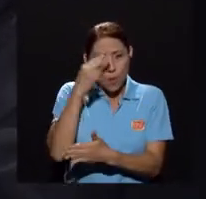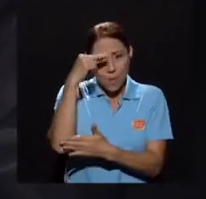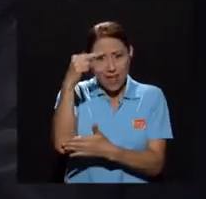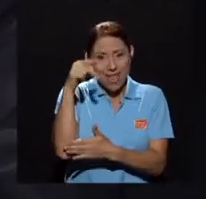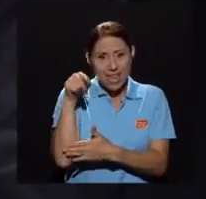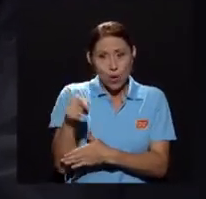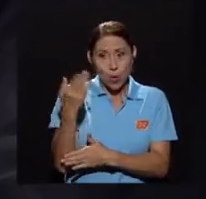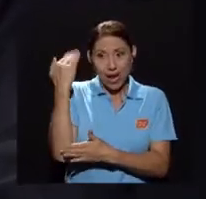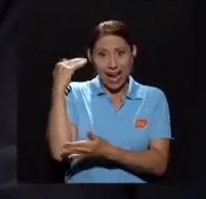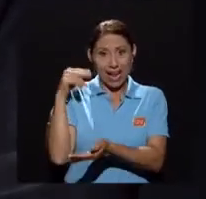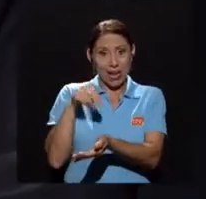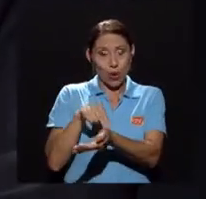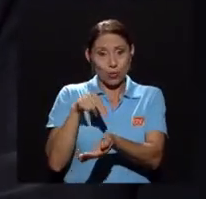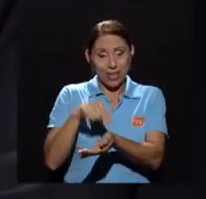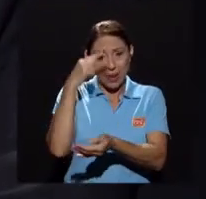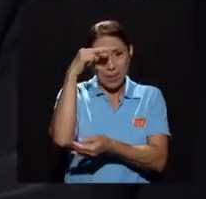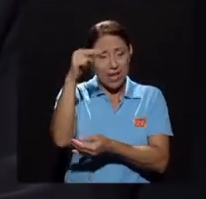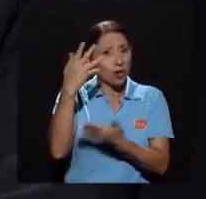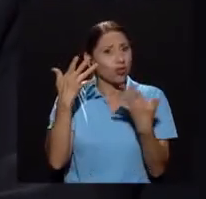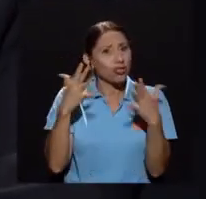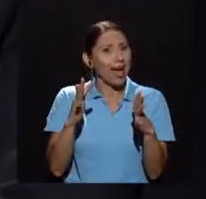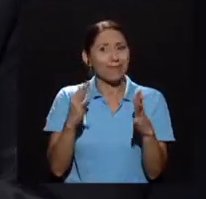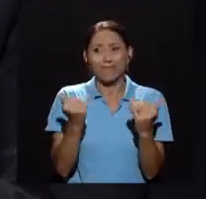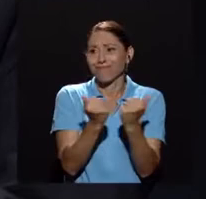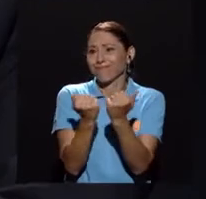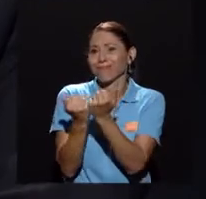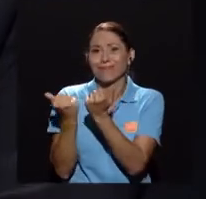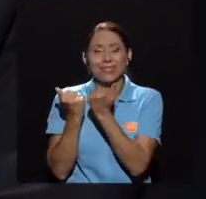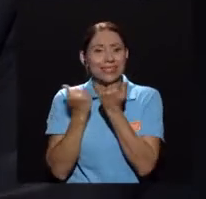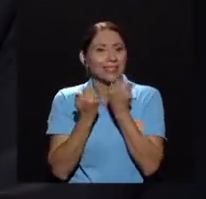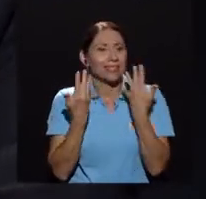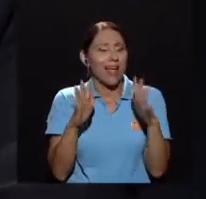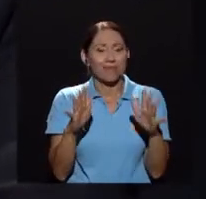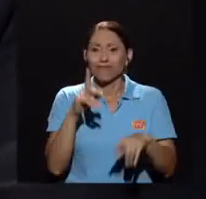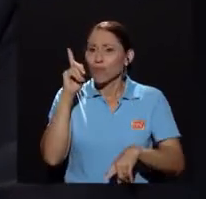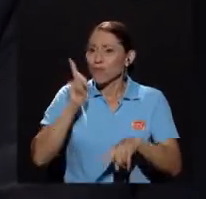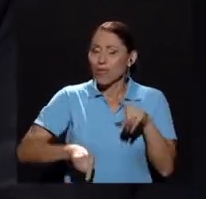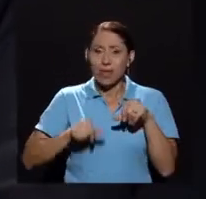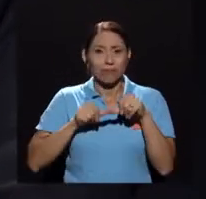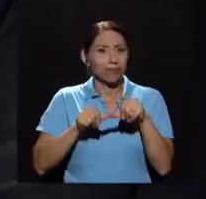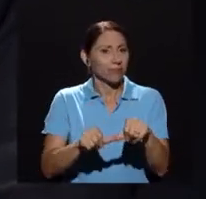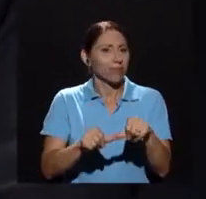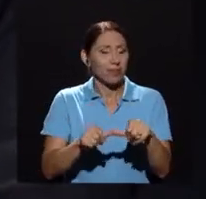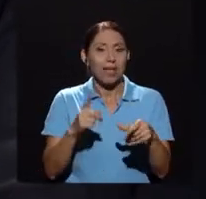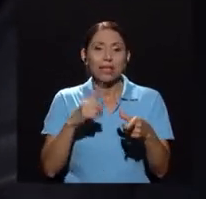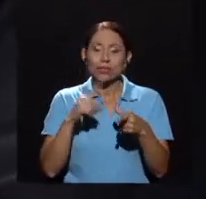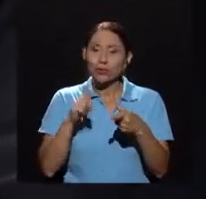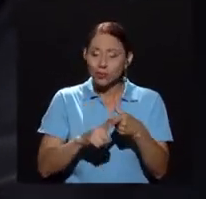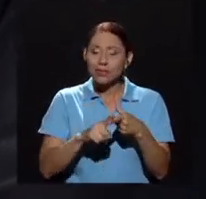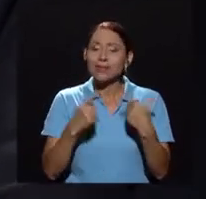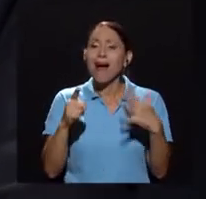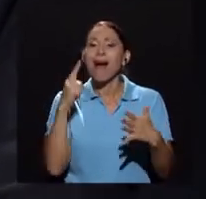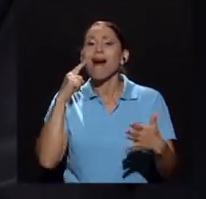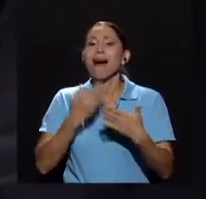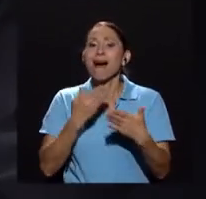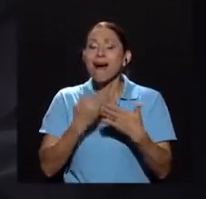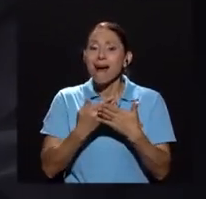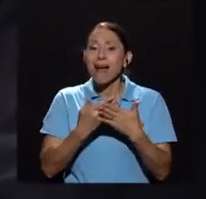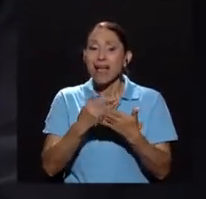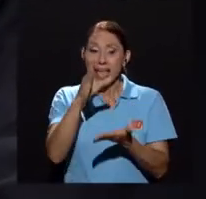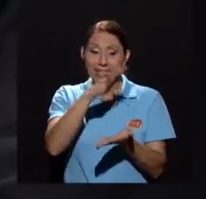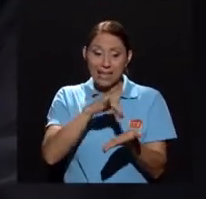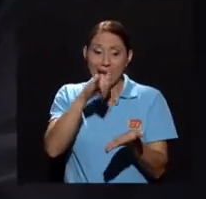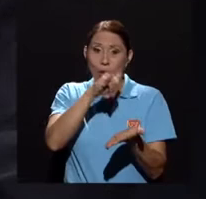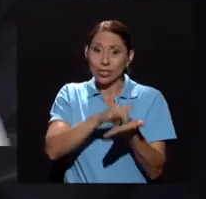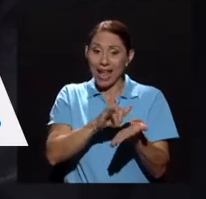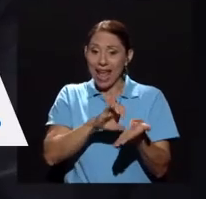estaba recién abierto ya no daba ya estaba saturado y que era evidente que en el este de la capital había